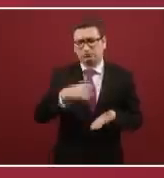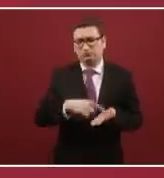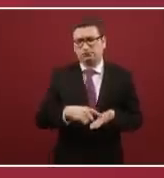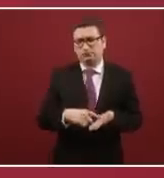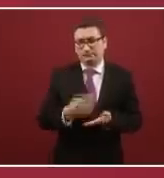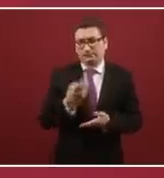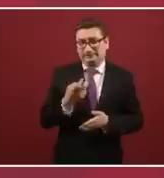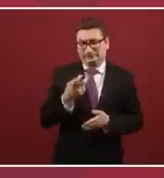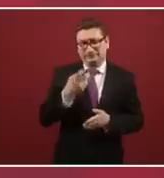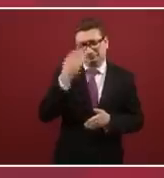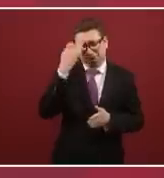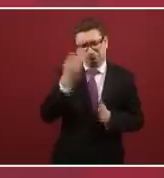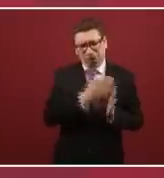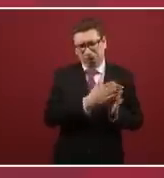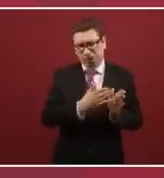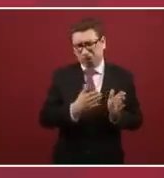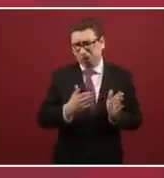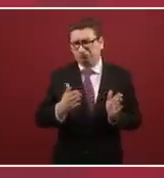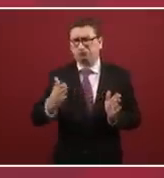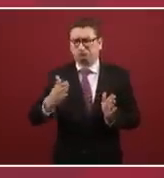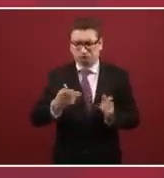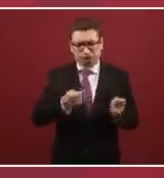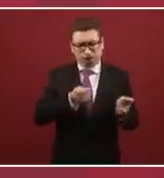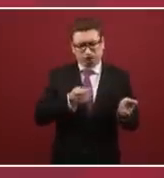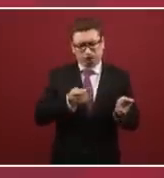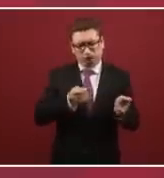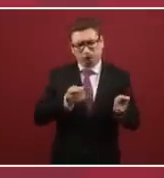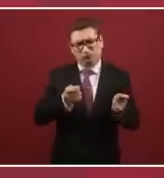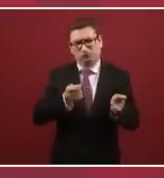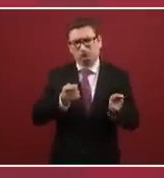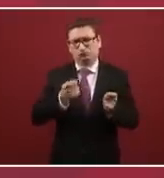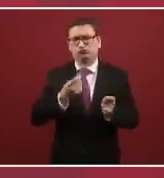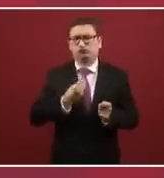se mantuvo más de 10 años,